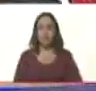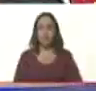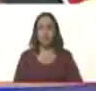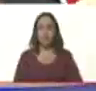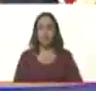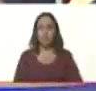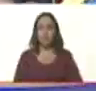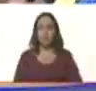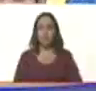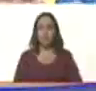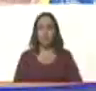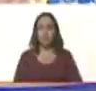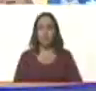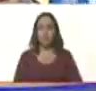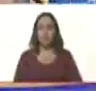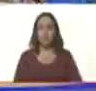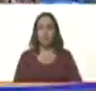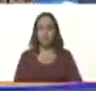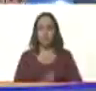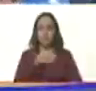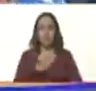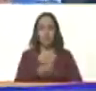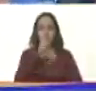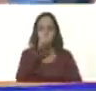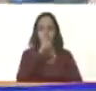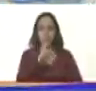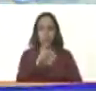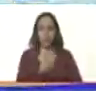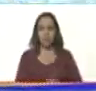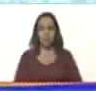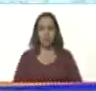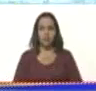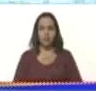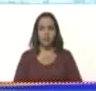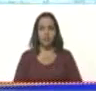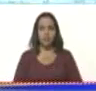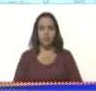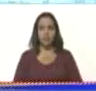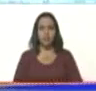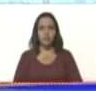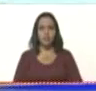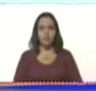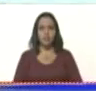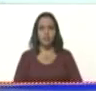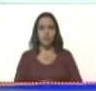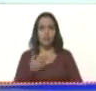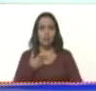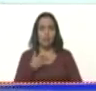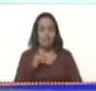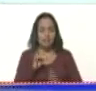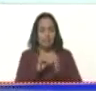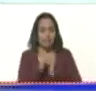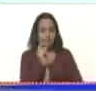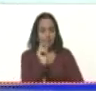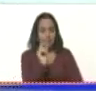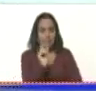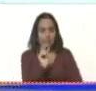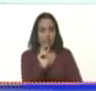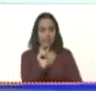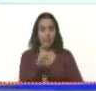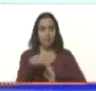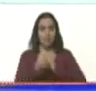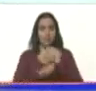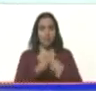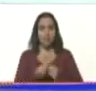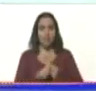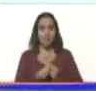Así como este año ha sido duro de resistencia, aquí mira, cerradito aquí. He estado yo así, mira, así, así, así, mira. Yo hice como Muhammad